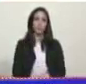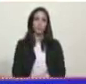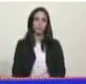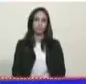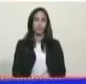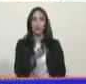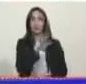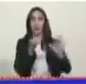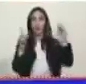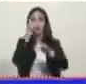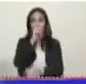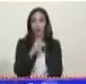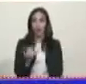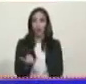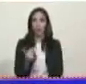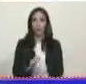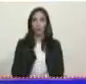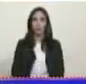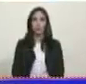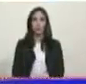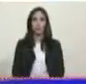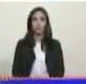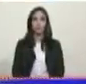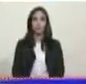56 años. ¿Ah?